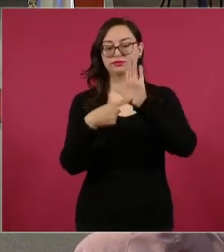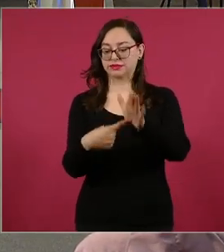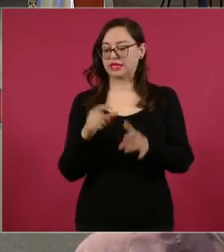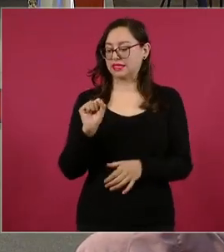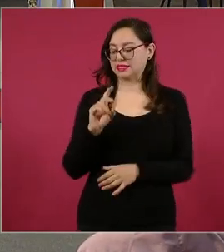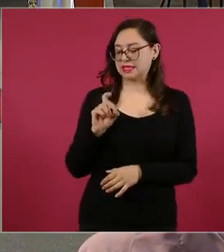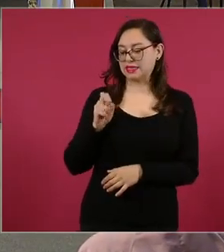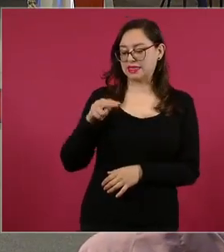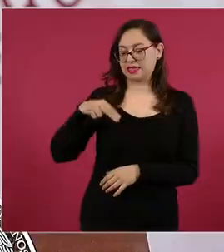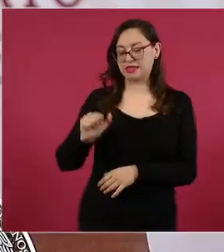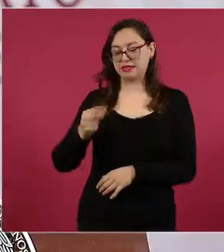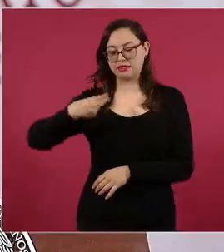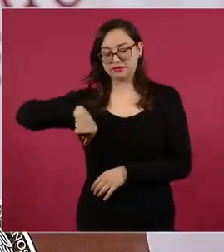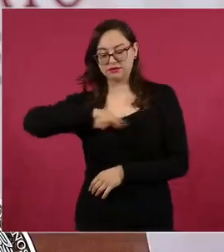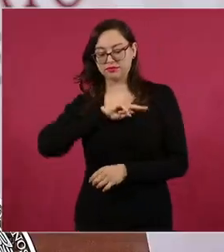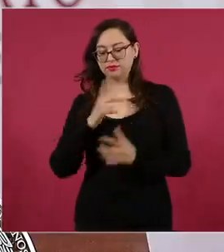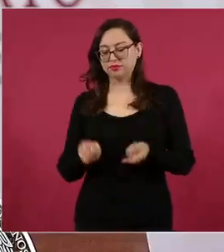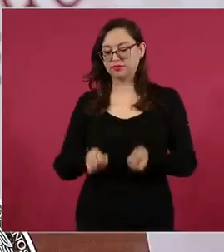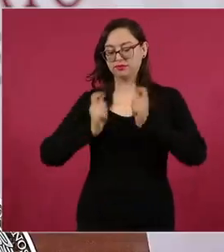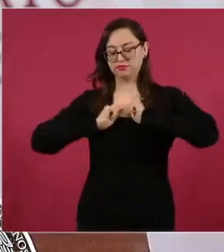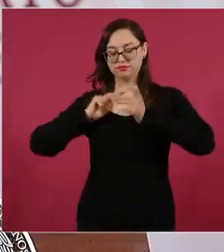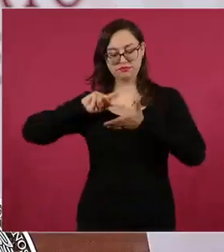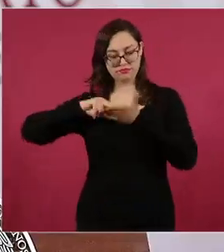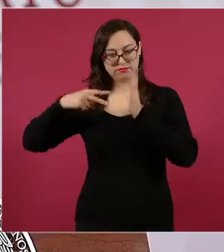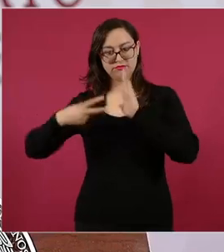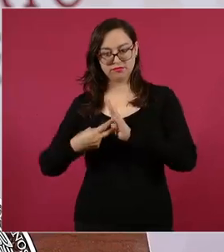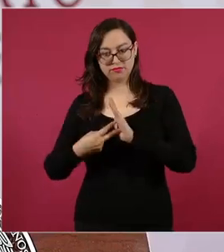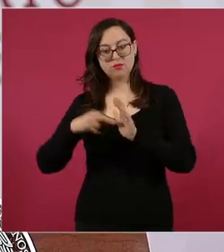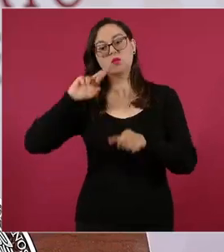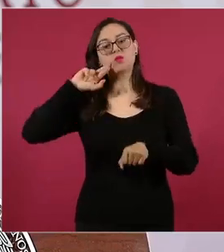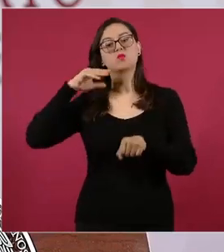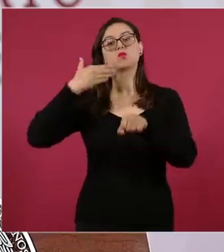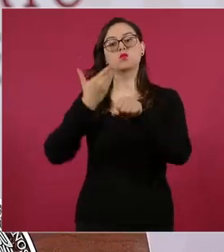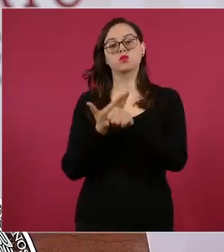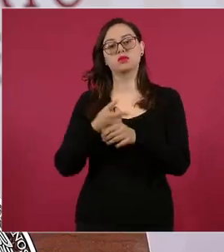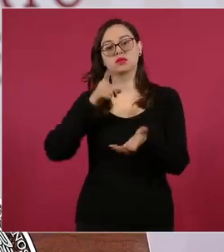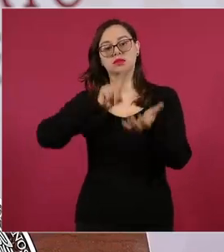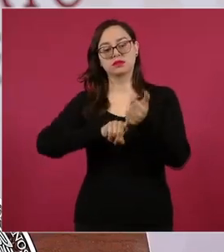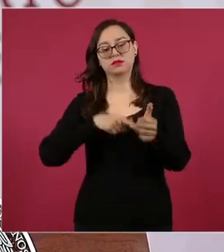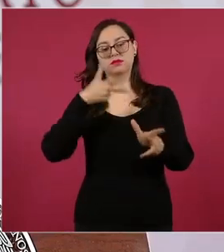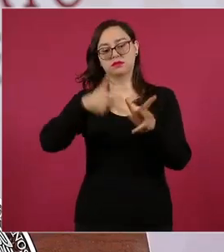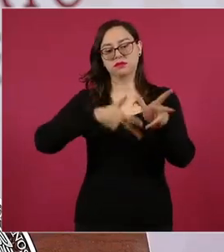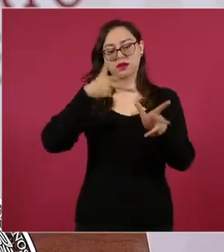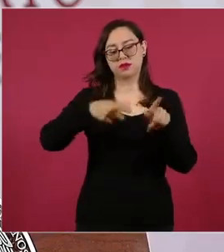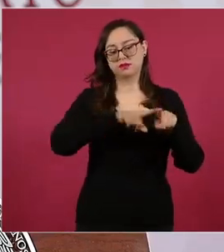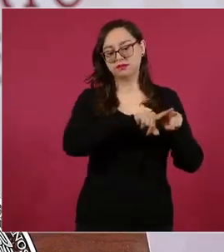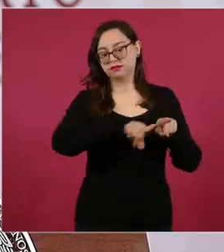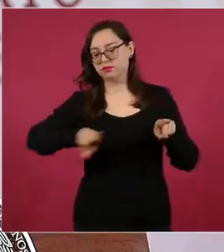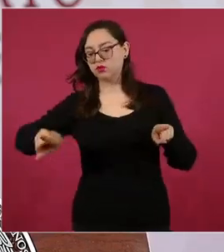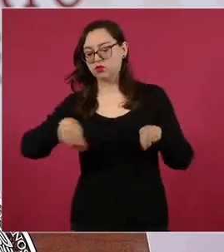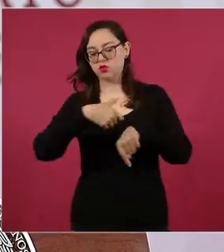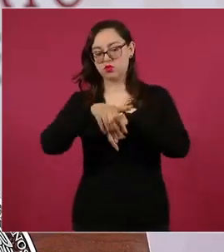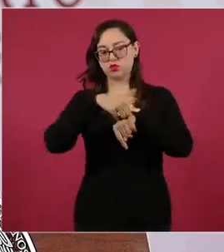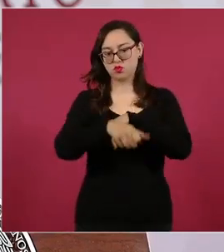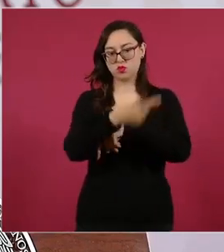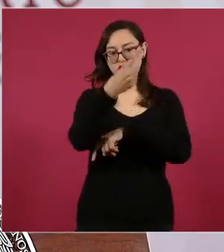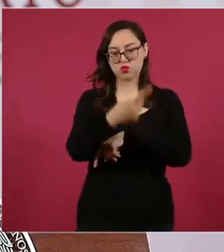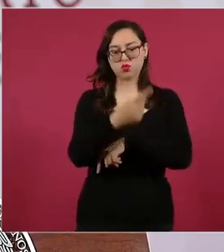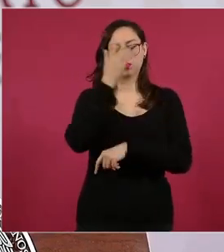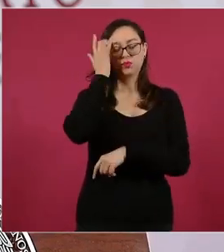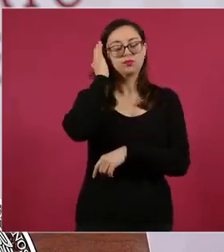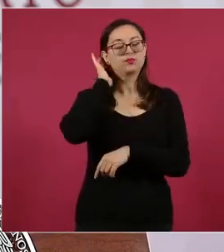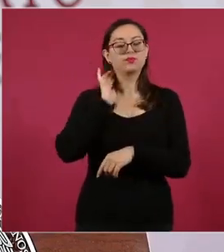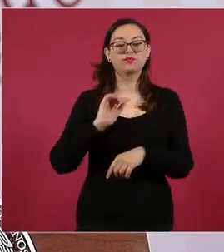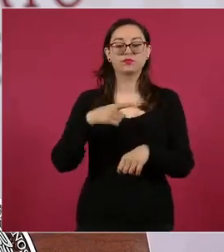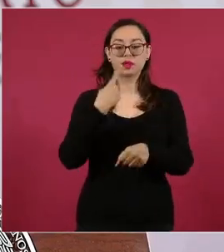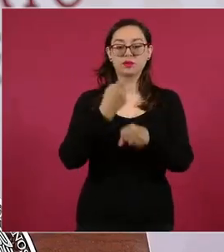Defensa Nacional, a través de la Dirección General de Ingenieros, tiene a su cargo en el tramo 1. La primera es el Hotel Tren Maya